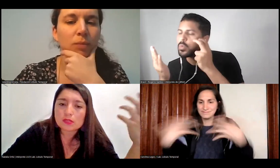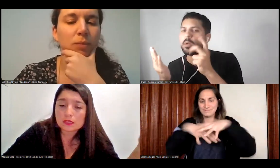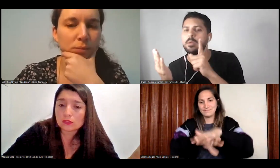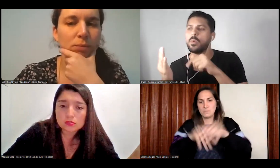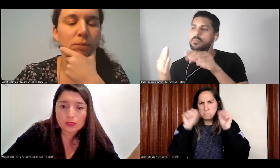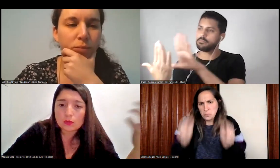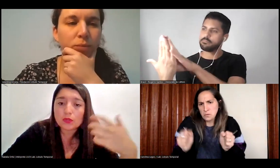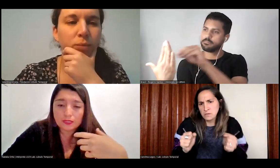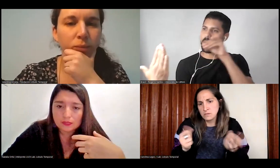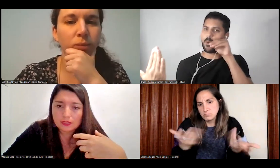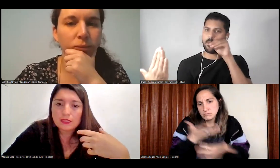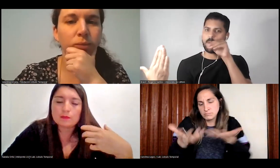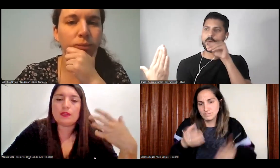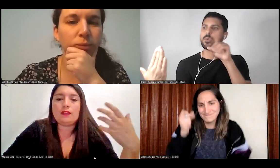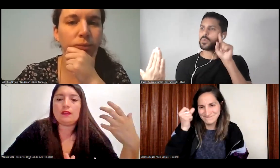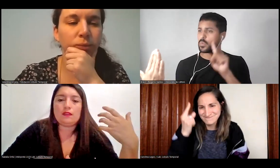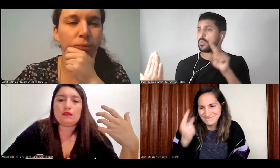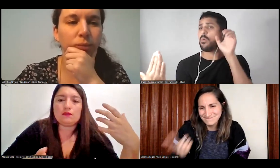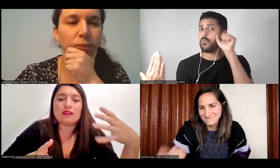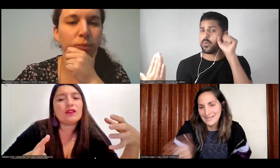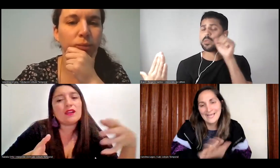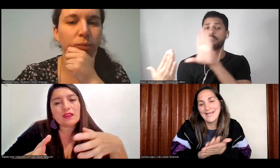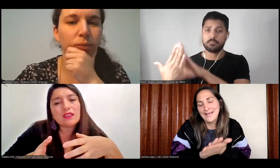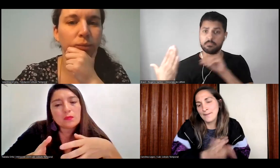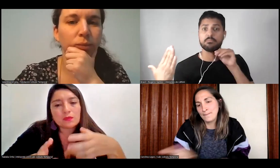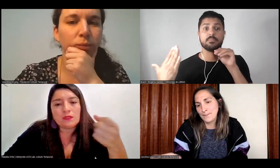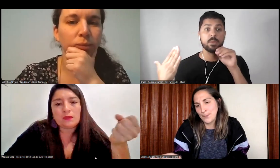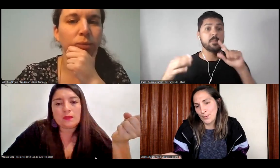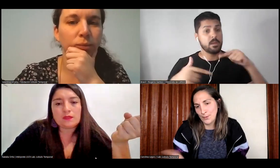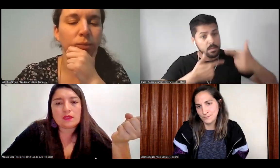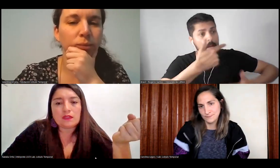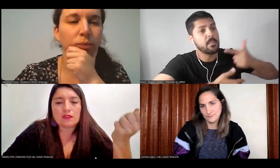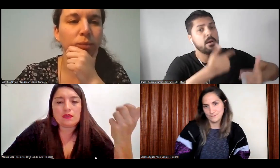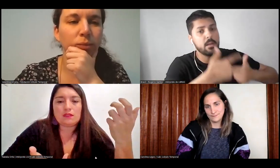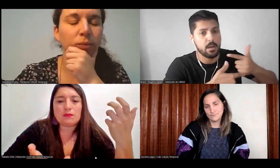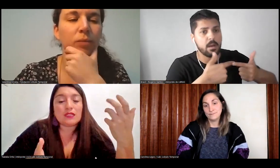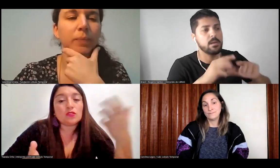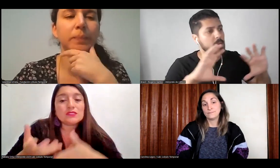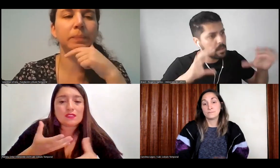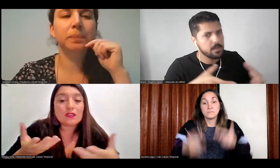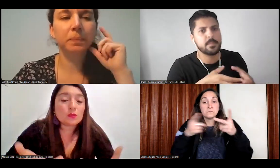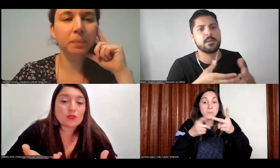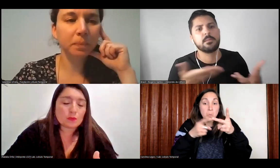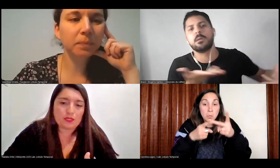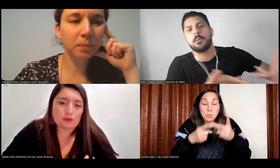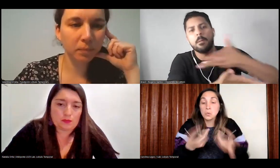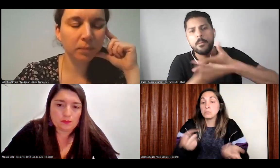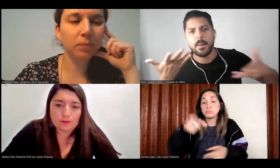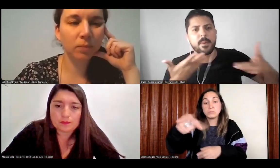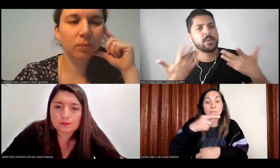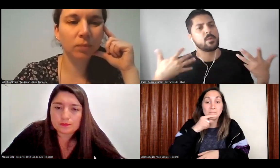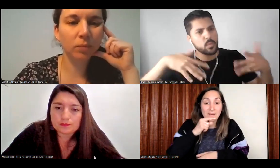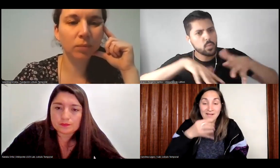incorporar a personas tanto sordas como oyentes para trabajar en equipo, ¿ya? Para que todos estén incluidos, por